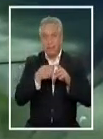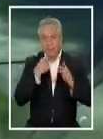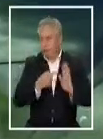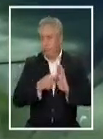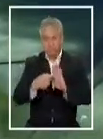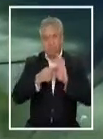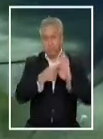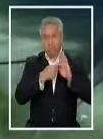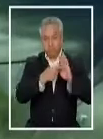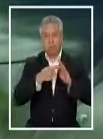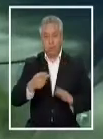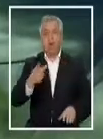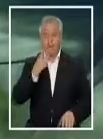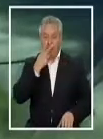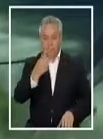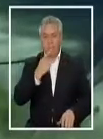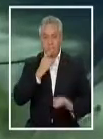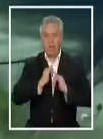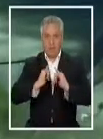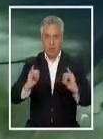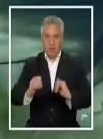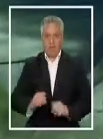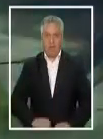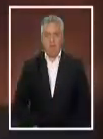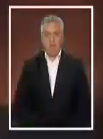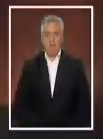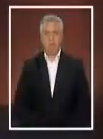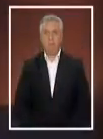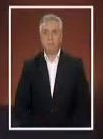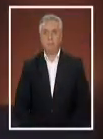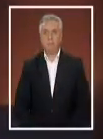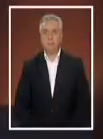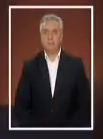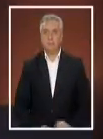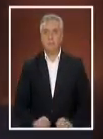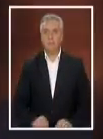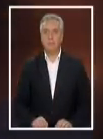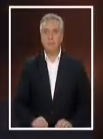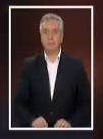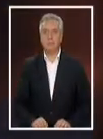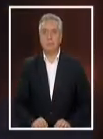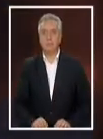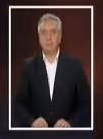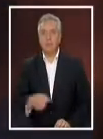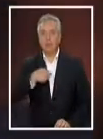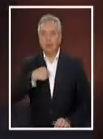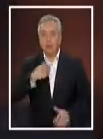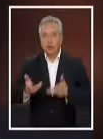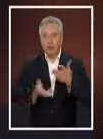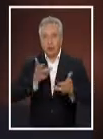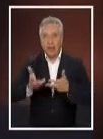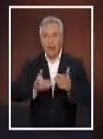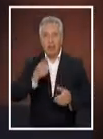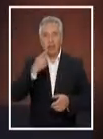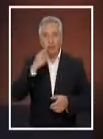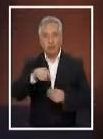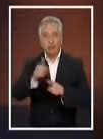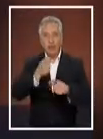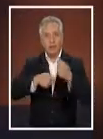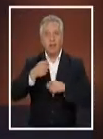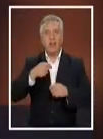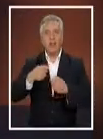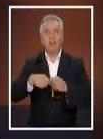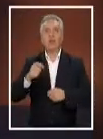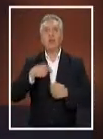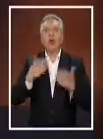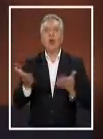plataformas. Revisamos el siguiente informe. El buque, cuando yo estoy cocinando lo saco para afuera, lo tuyo deja de vender. ¿Cómo yo